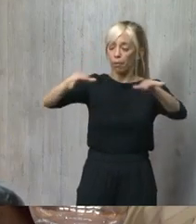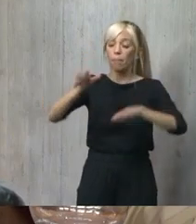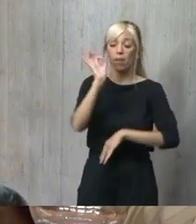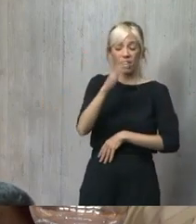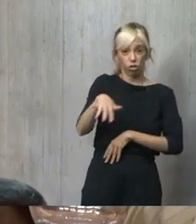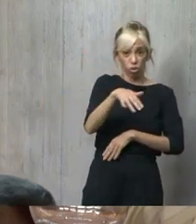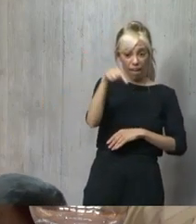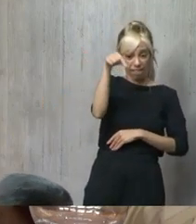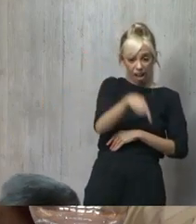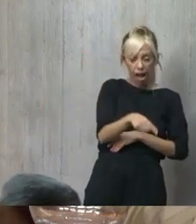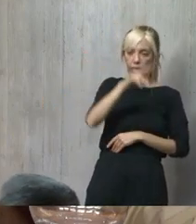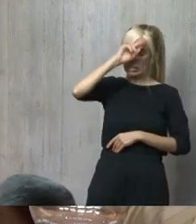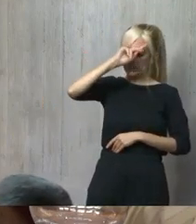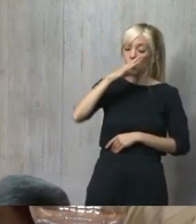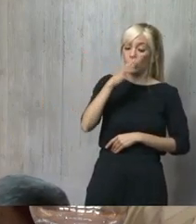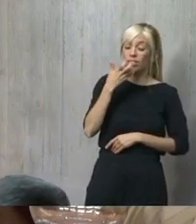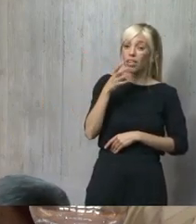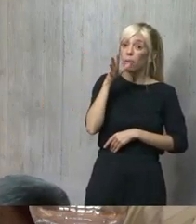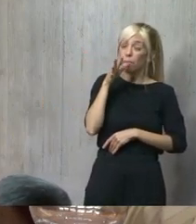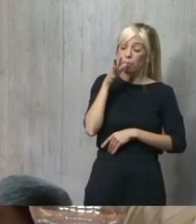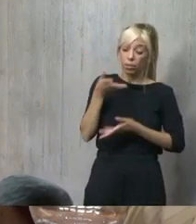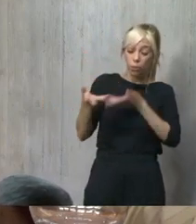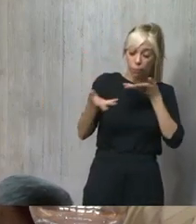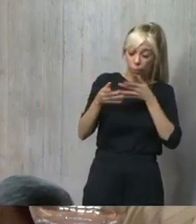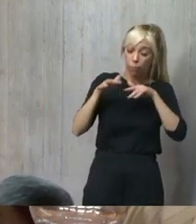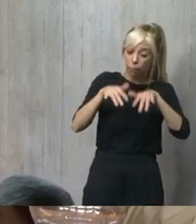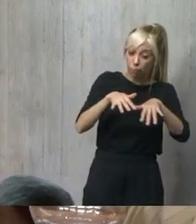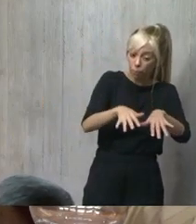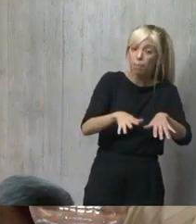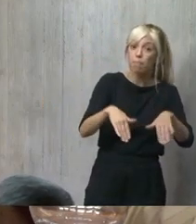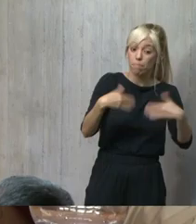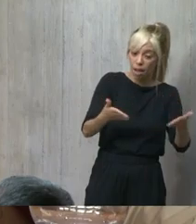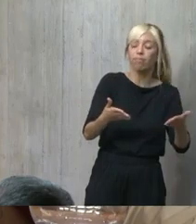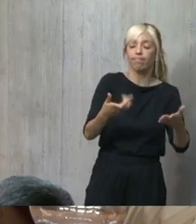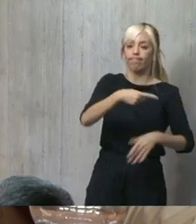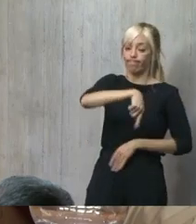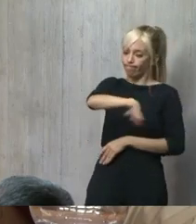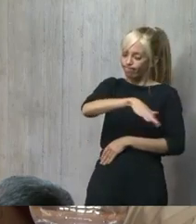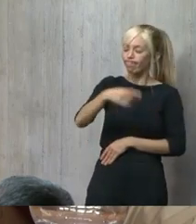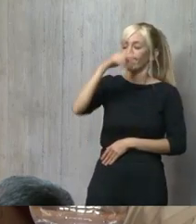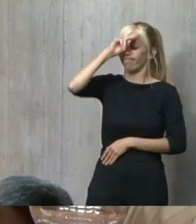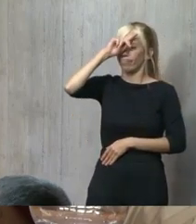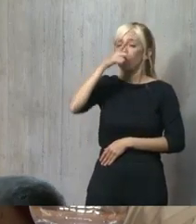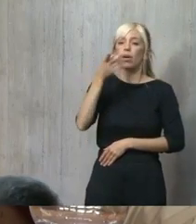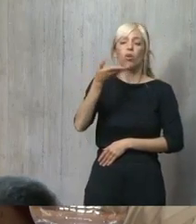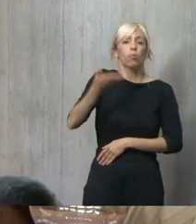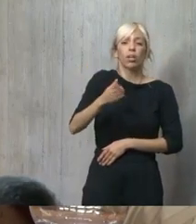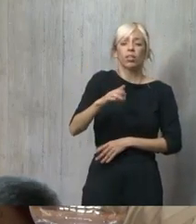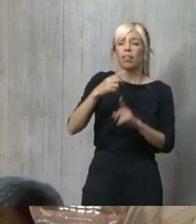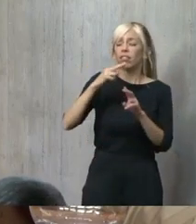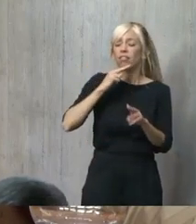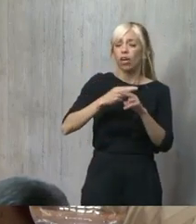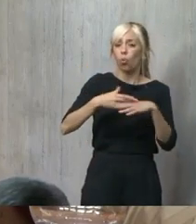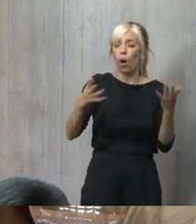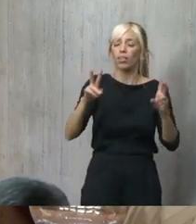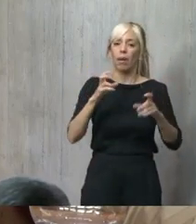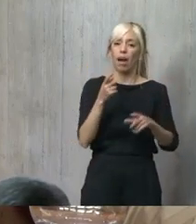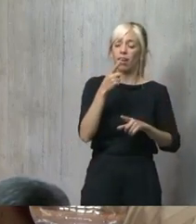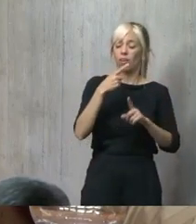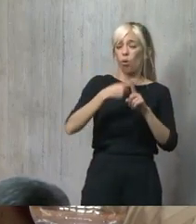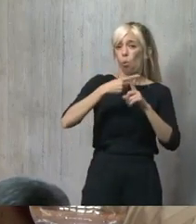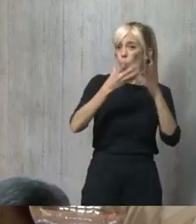que es la que más nos preocupa, por si ese viento descendente se produce. La ventaja es la humedad relativa y el enfriamiento general, la reducción de las